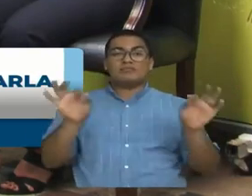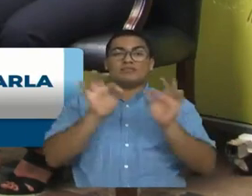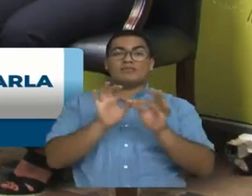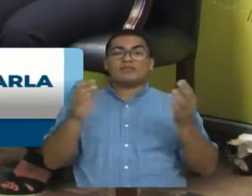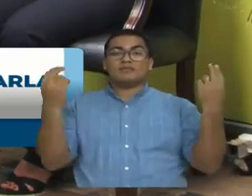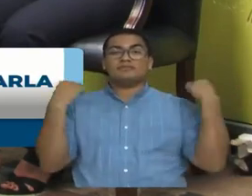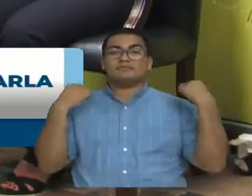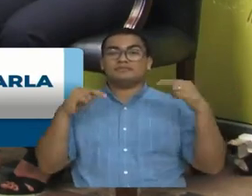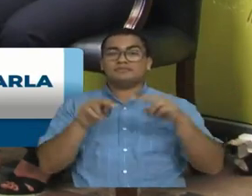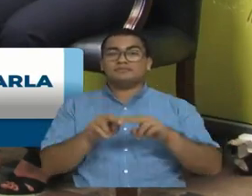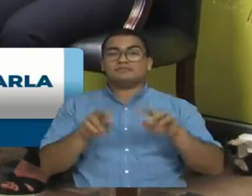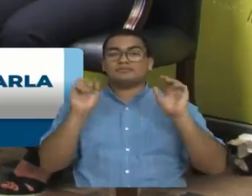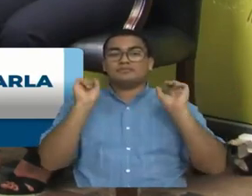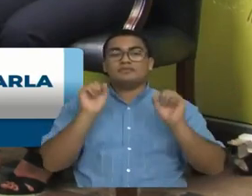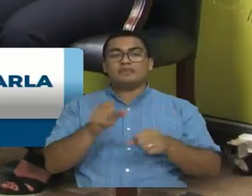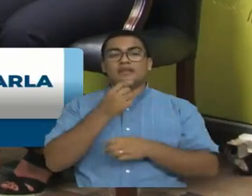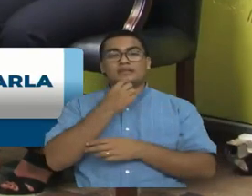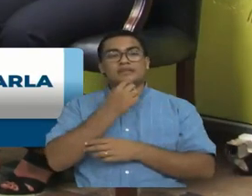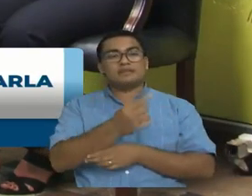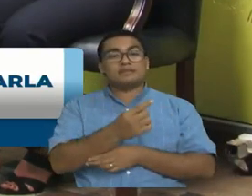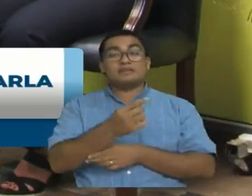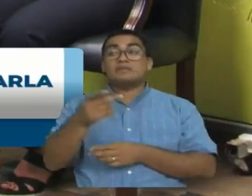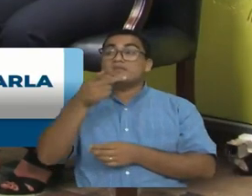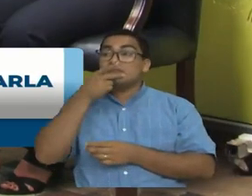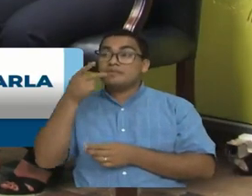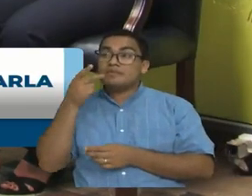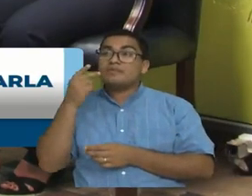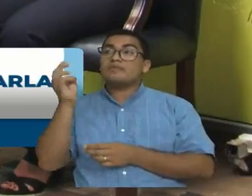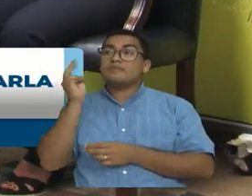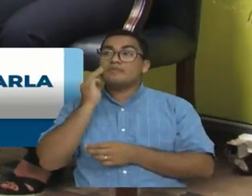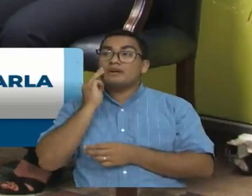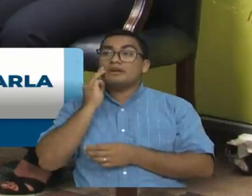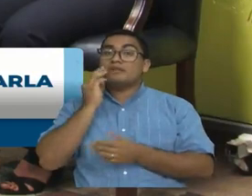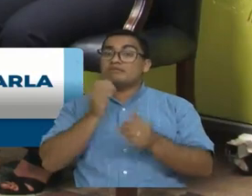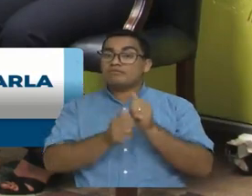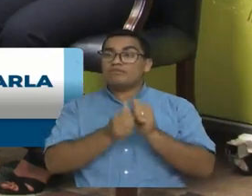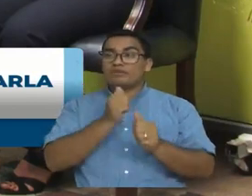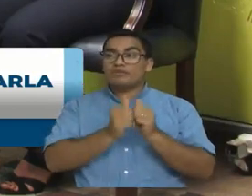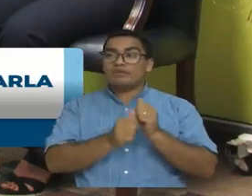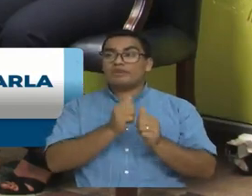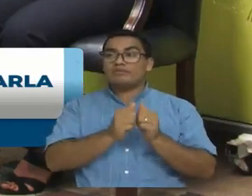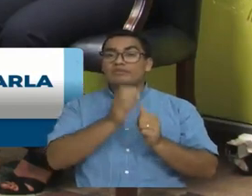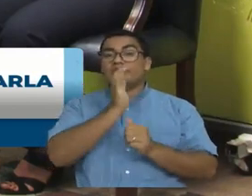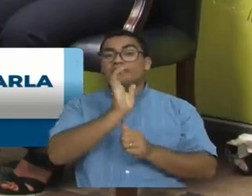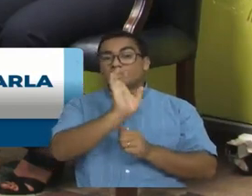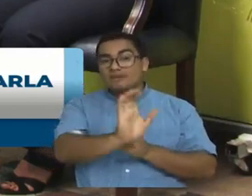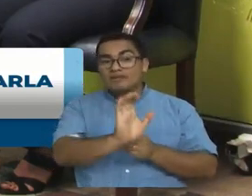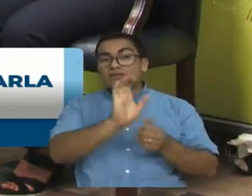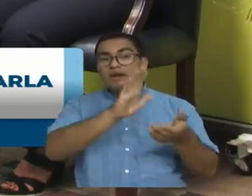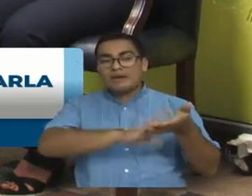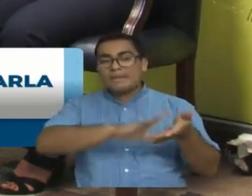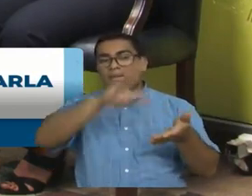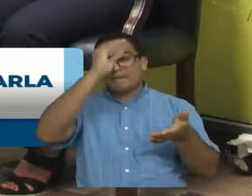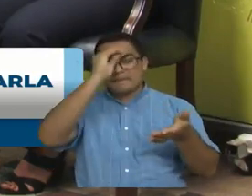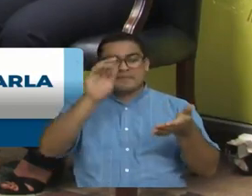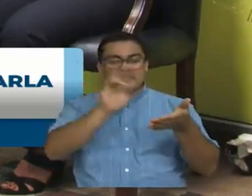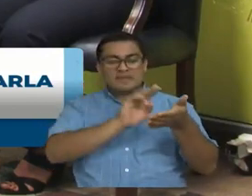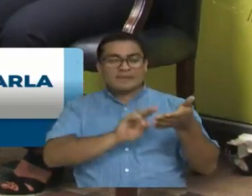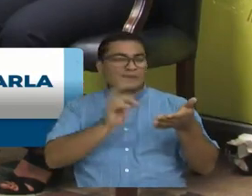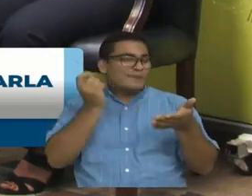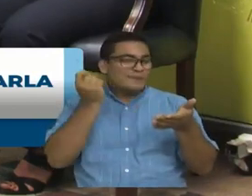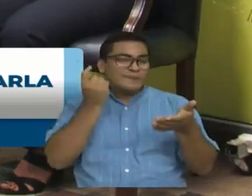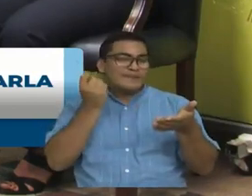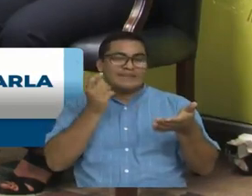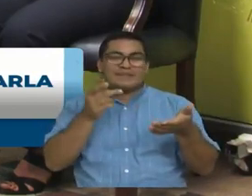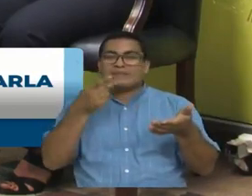porque él es capaz de detectar y decirle a los padres, tu niño está teniendo un problema para aprender a leer, no comprende lo